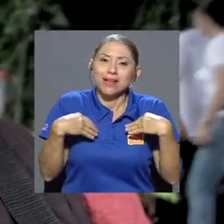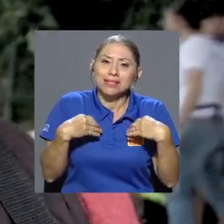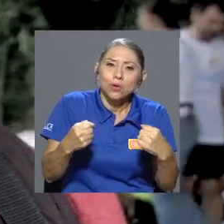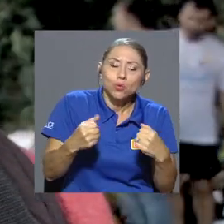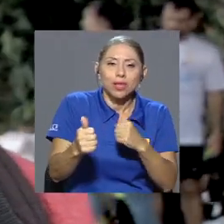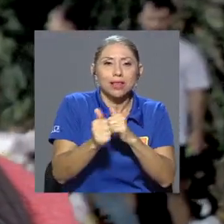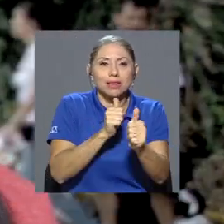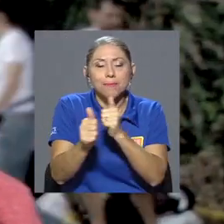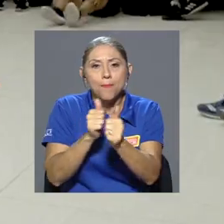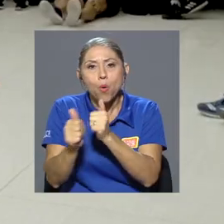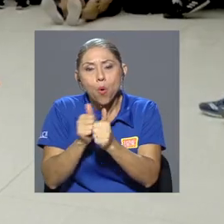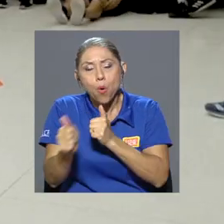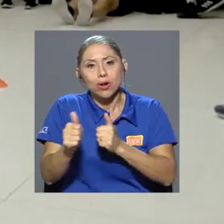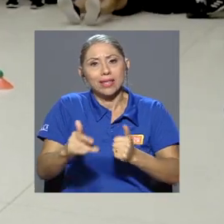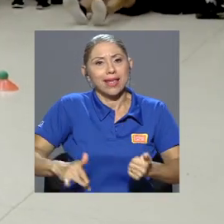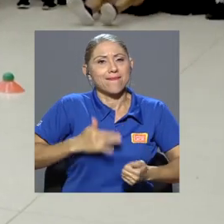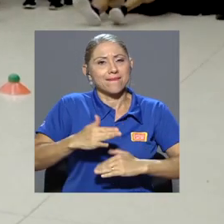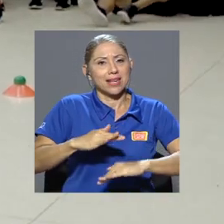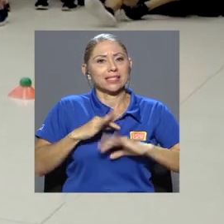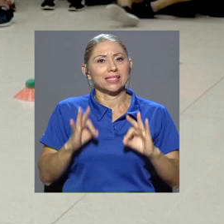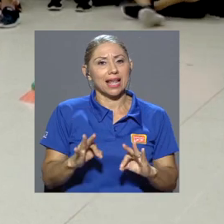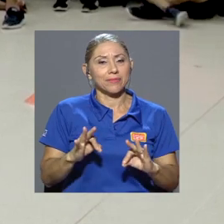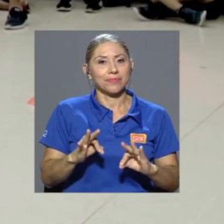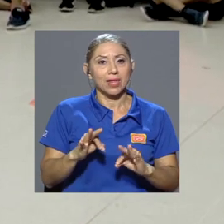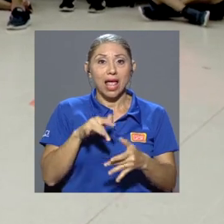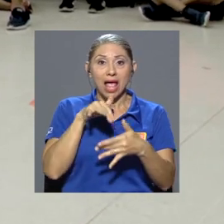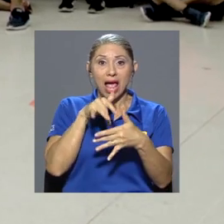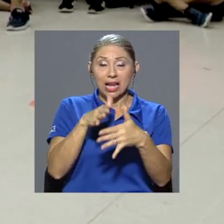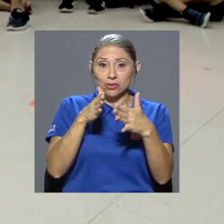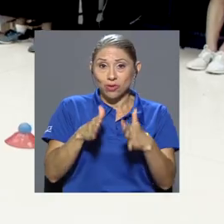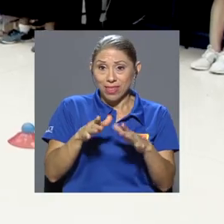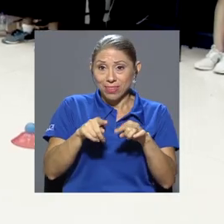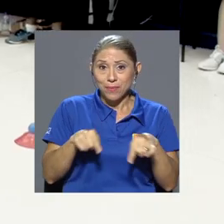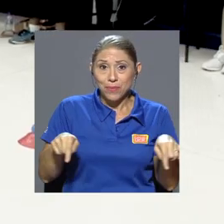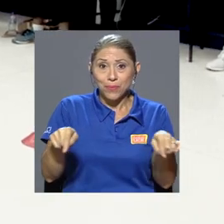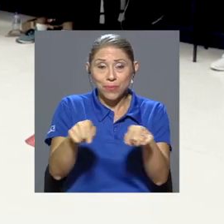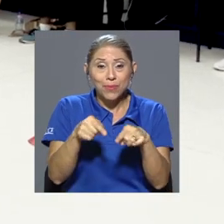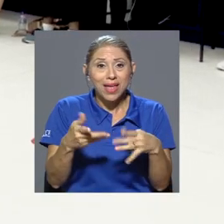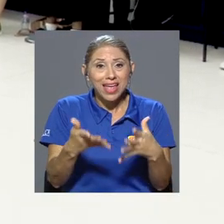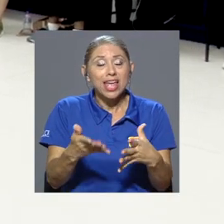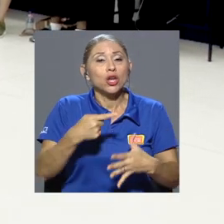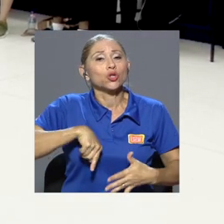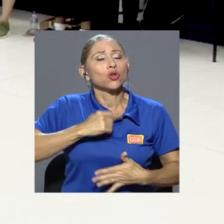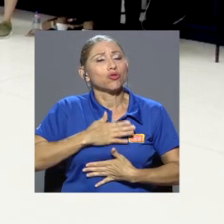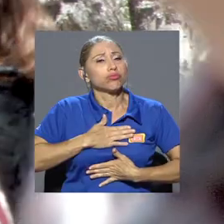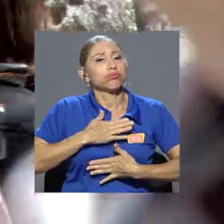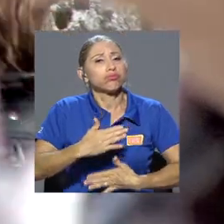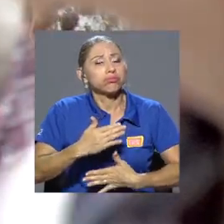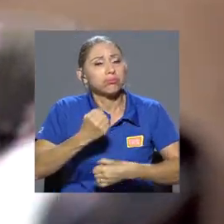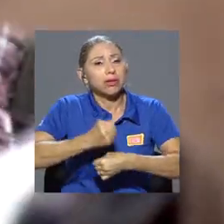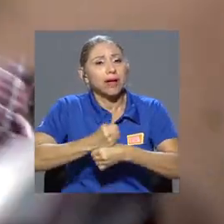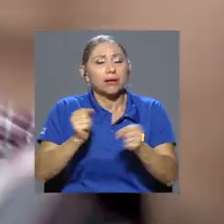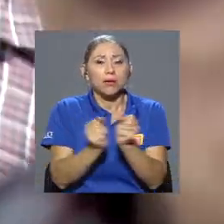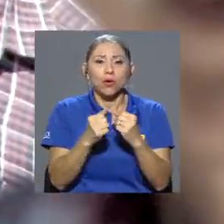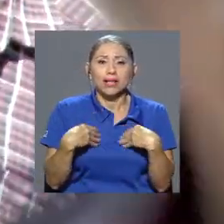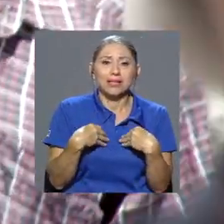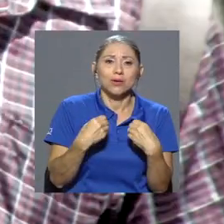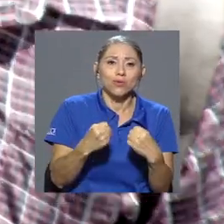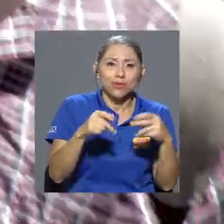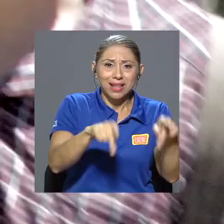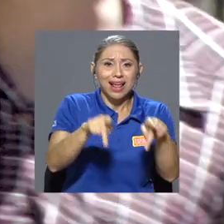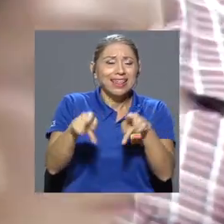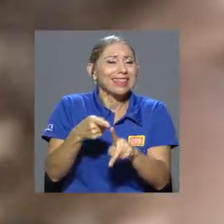el deporte, lo que es el bienestar. Al estudiar ciencias del movimiento humano, nosotros nos dedicamos a trabajar en lo que es la salud de la gente, de que